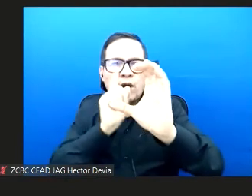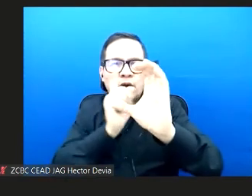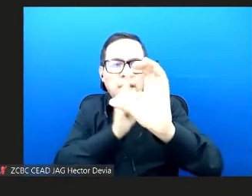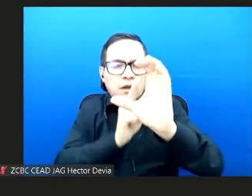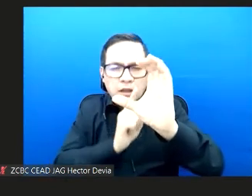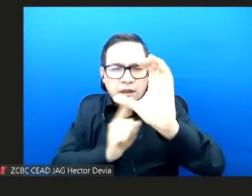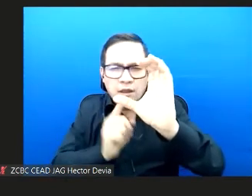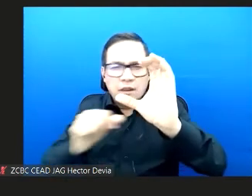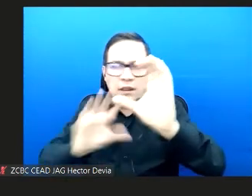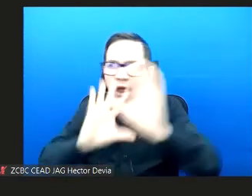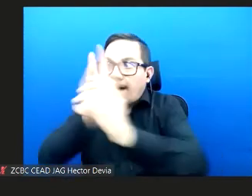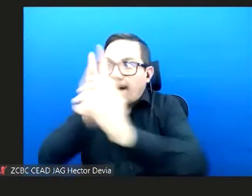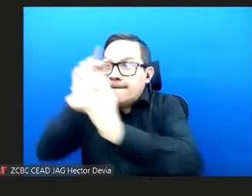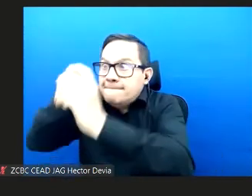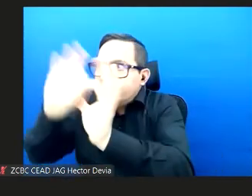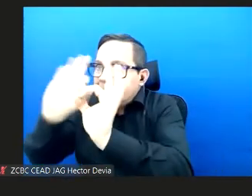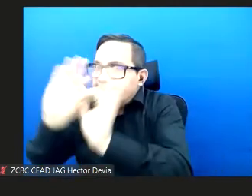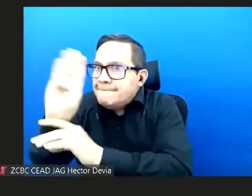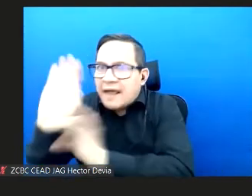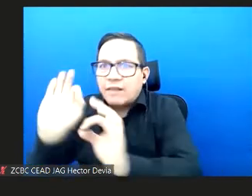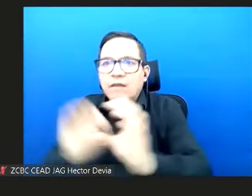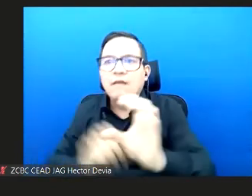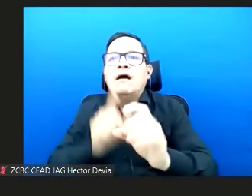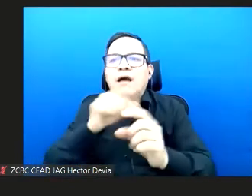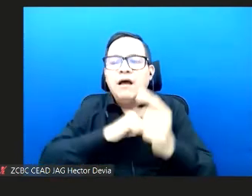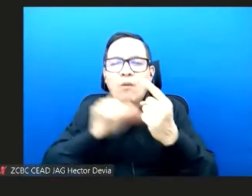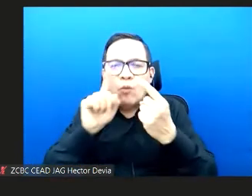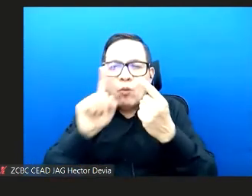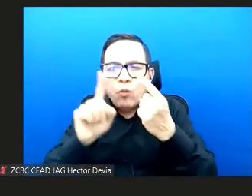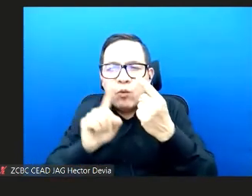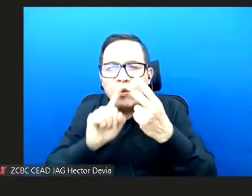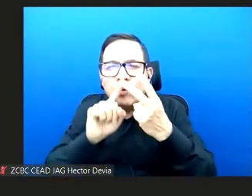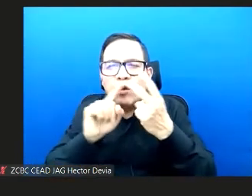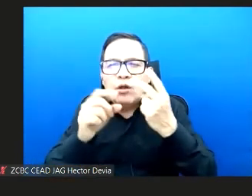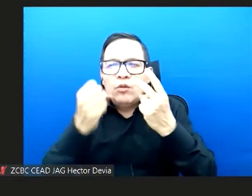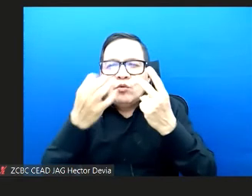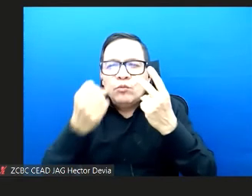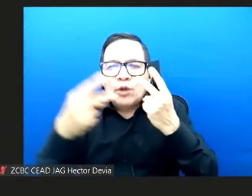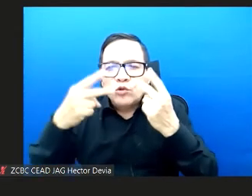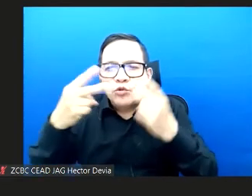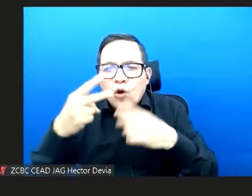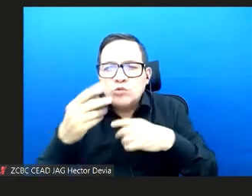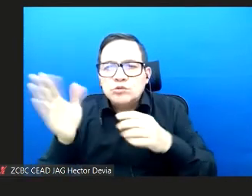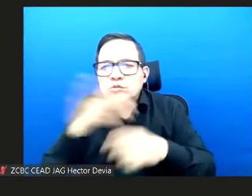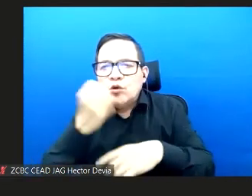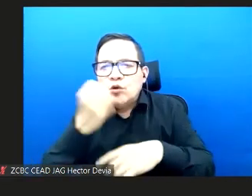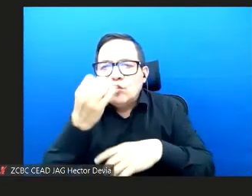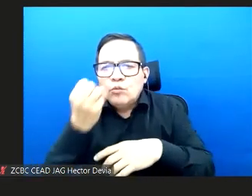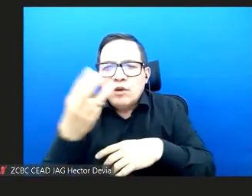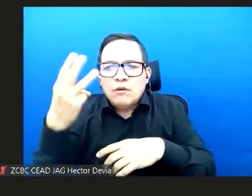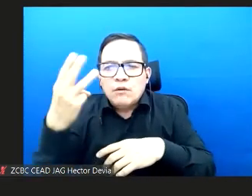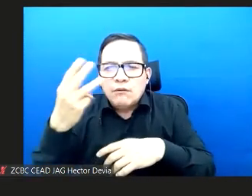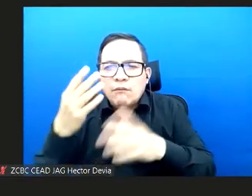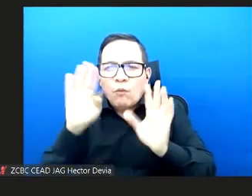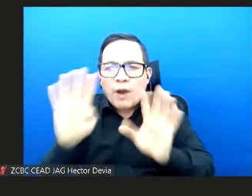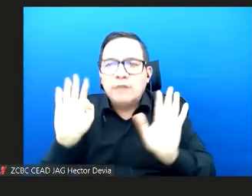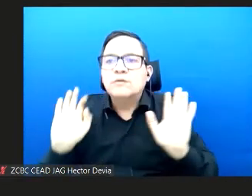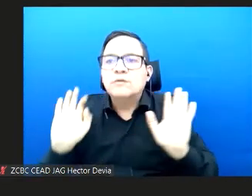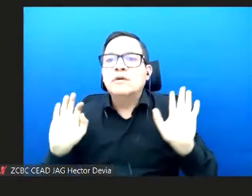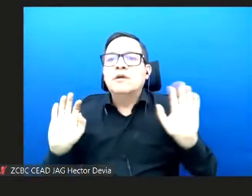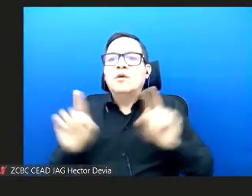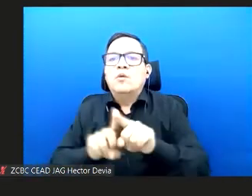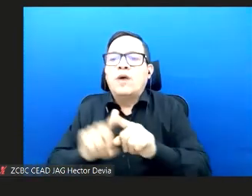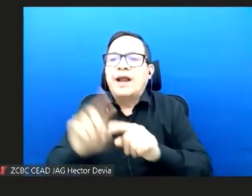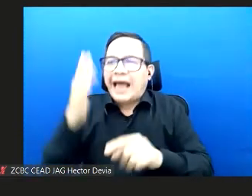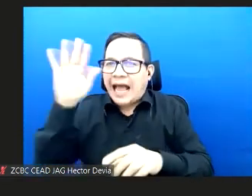B. Tenemos el 1, el 2 y el 4. ¿Sí? Es la zona amarilla que estamos